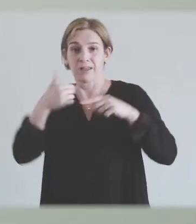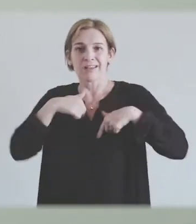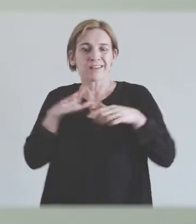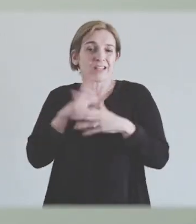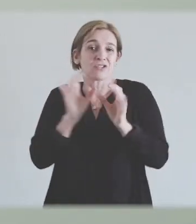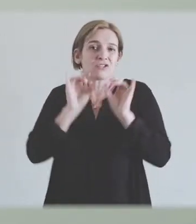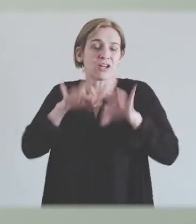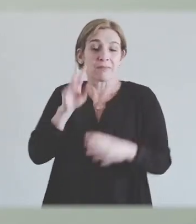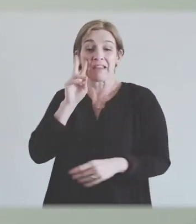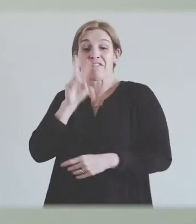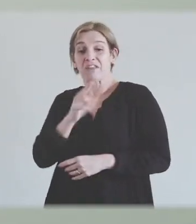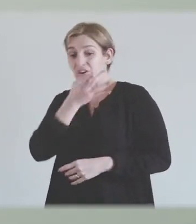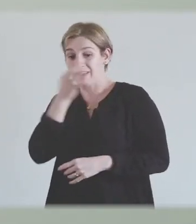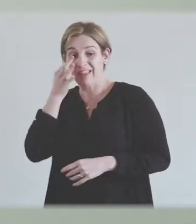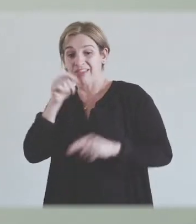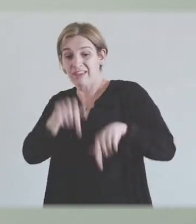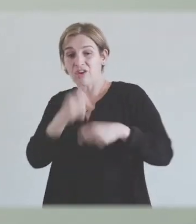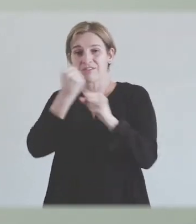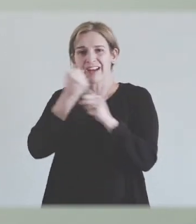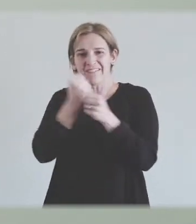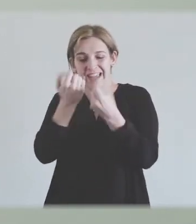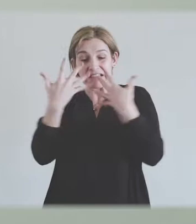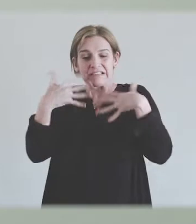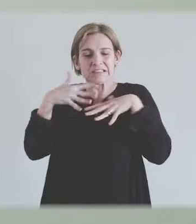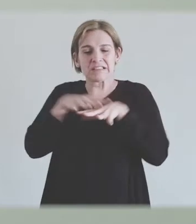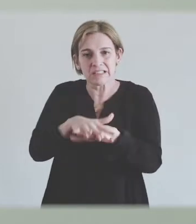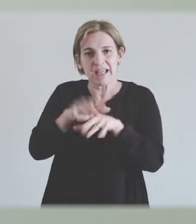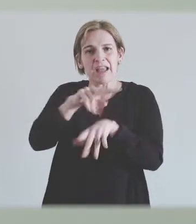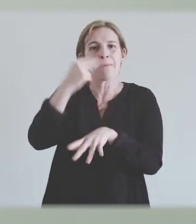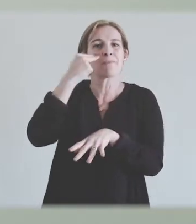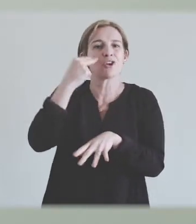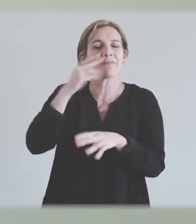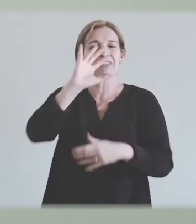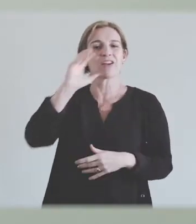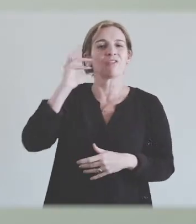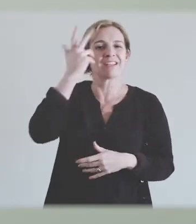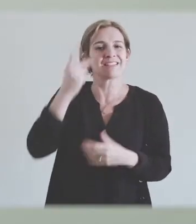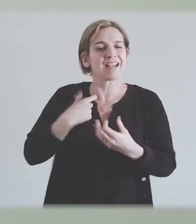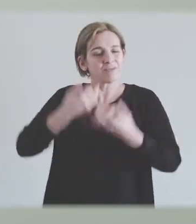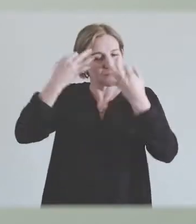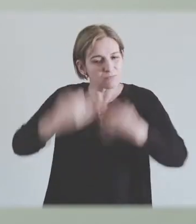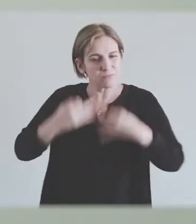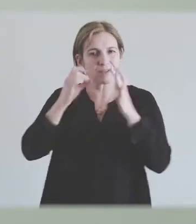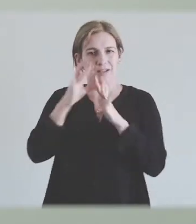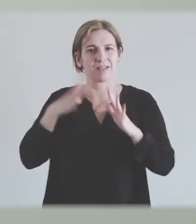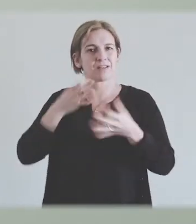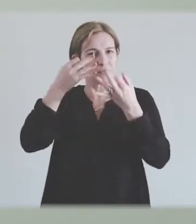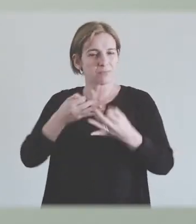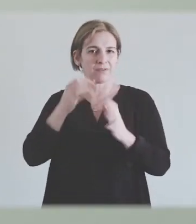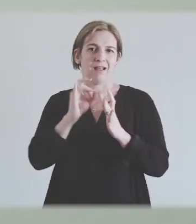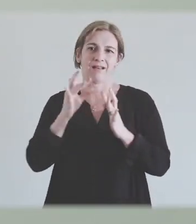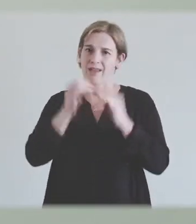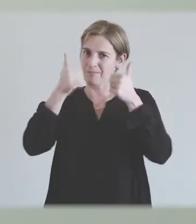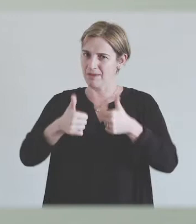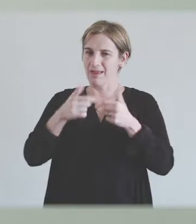fueron sencillamente los testigos. Trabajar la integralidad del problema de la violencia nos da la garantía de intervenciones de